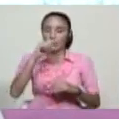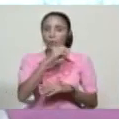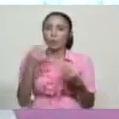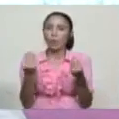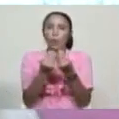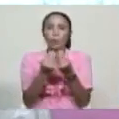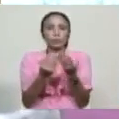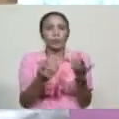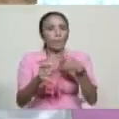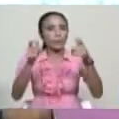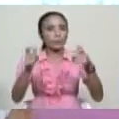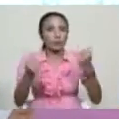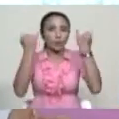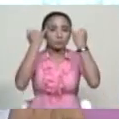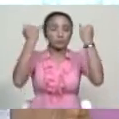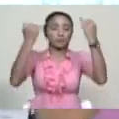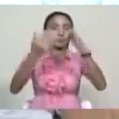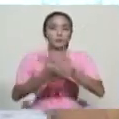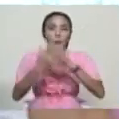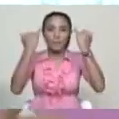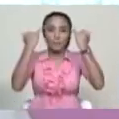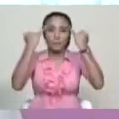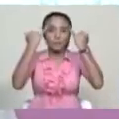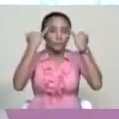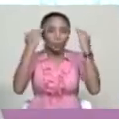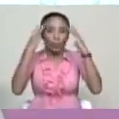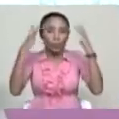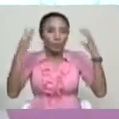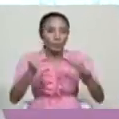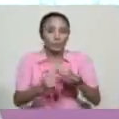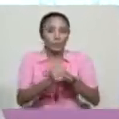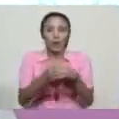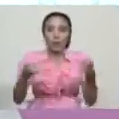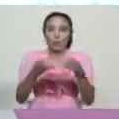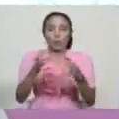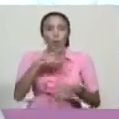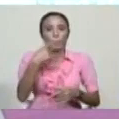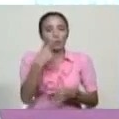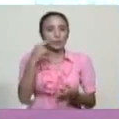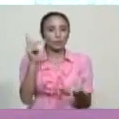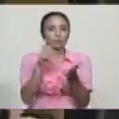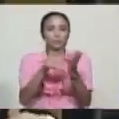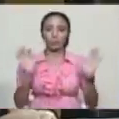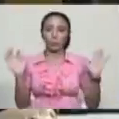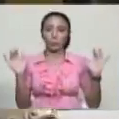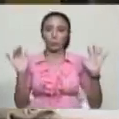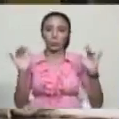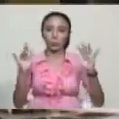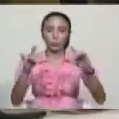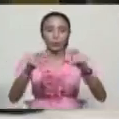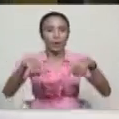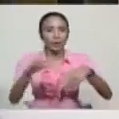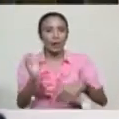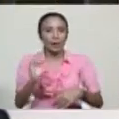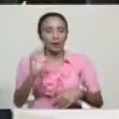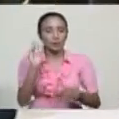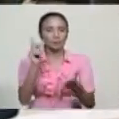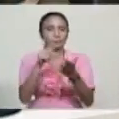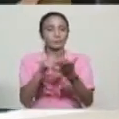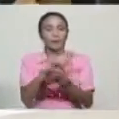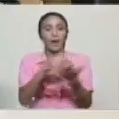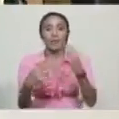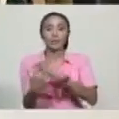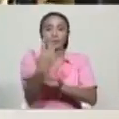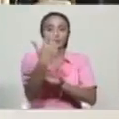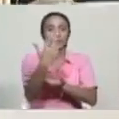de intelectuales, de académicos y dirigentes políticos que se han dado cita en la ciudad de Caracas para participar en la